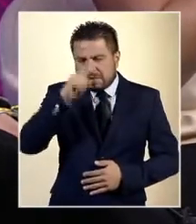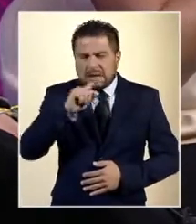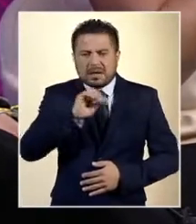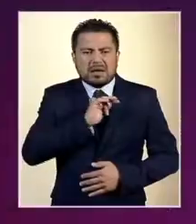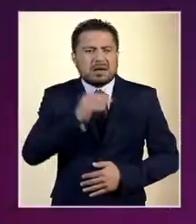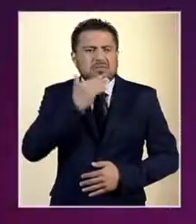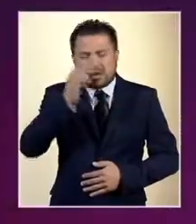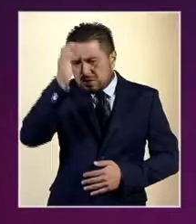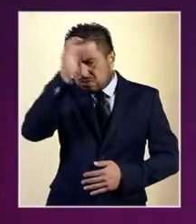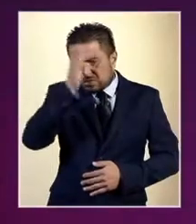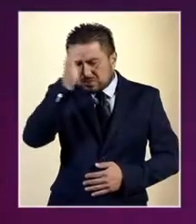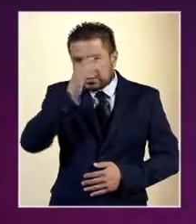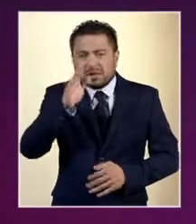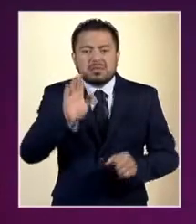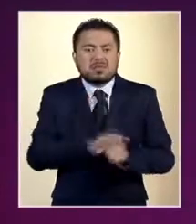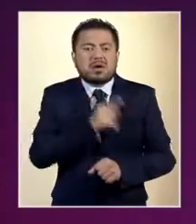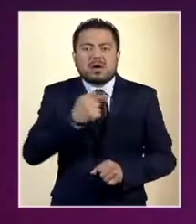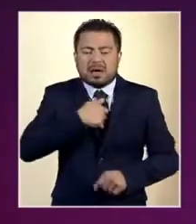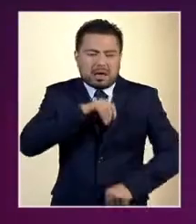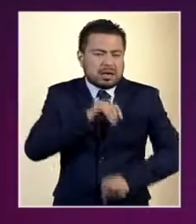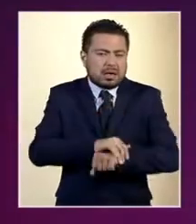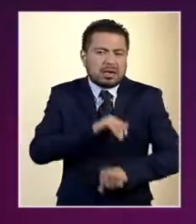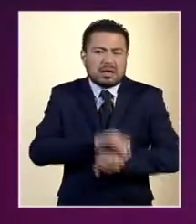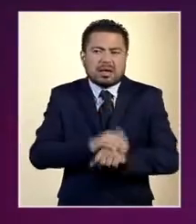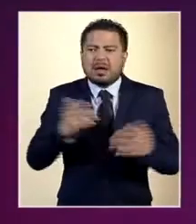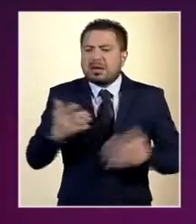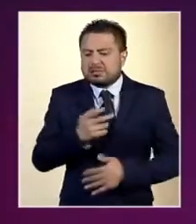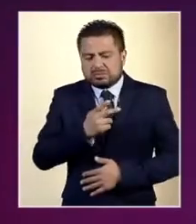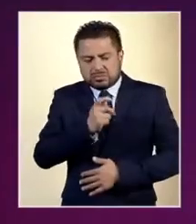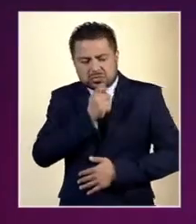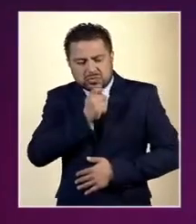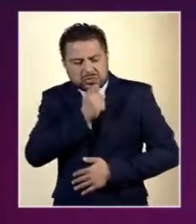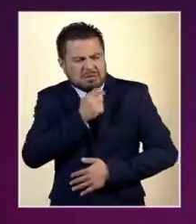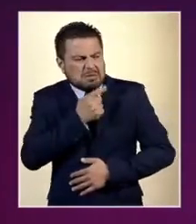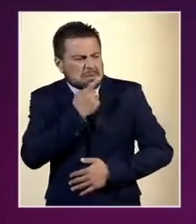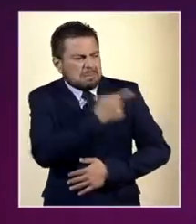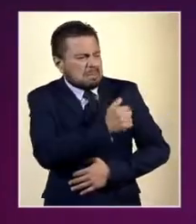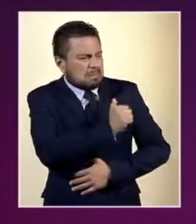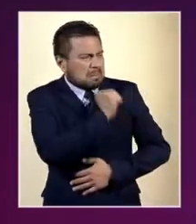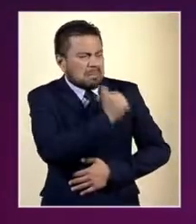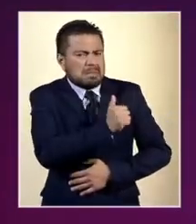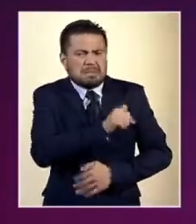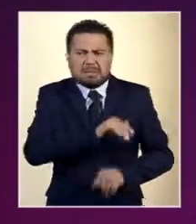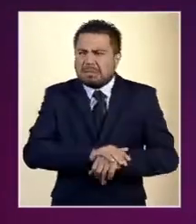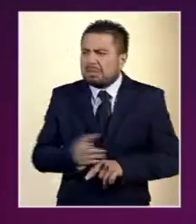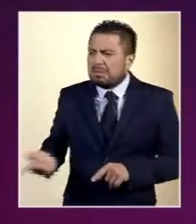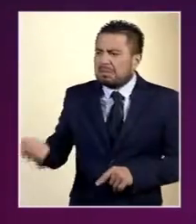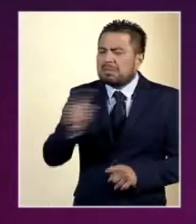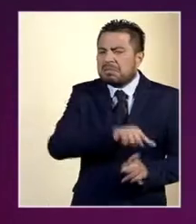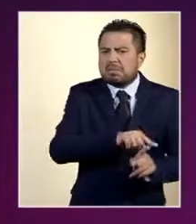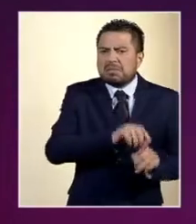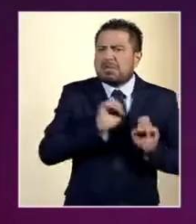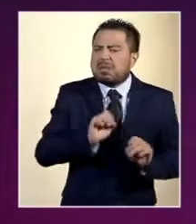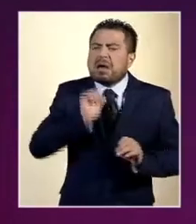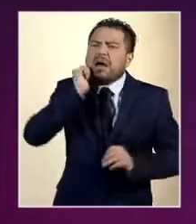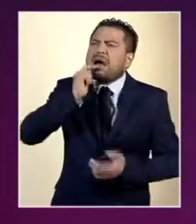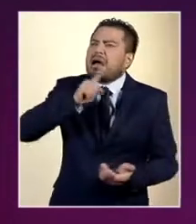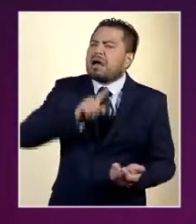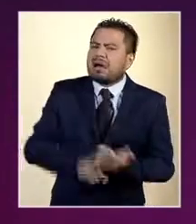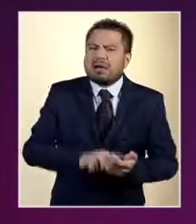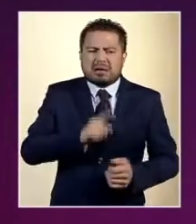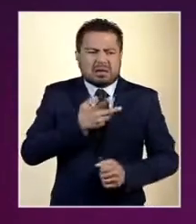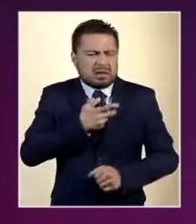buenas conciencias, porque Claro. mi amigo se echa su porrito y nadie le dice nada, Es ¿no? nice. O es súper nice y tiene